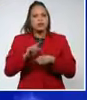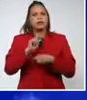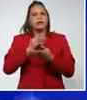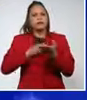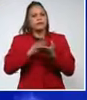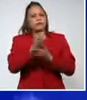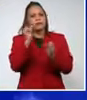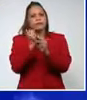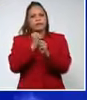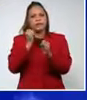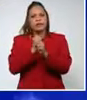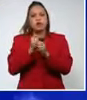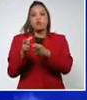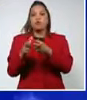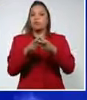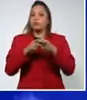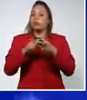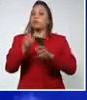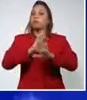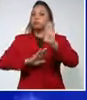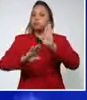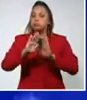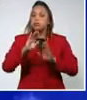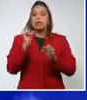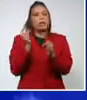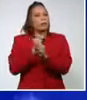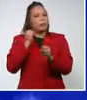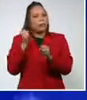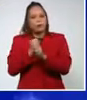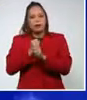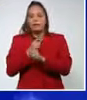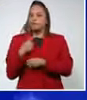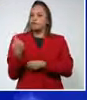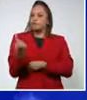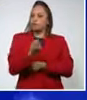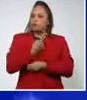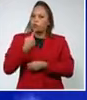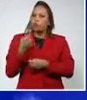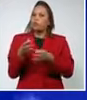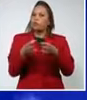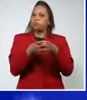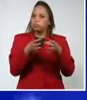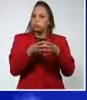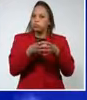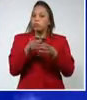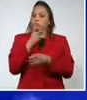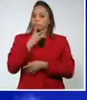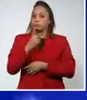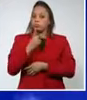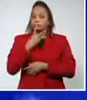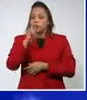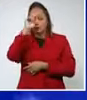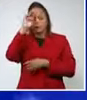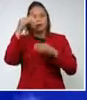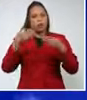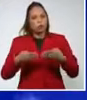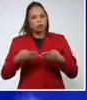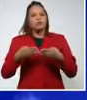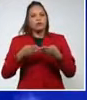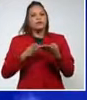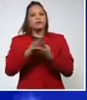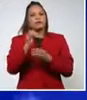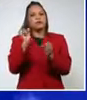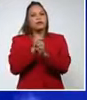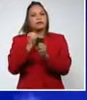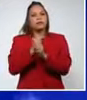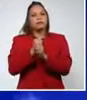su Consejo de Defensa y todo el equipo de los organismos y de salud, ha sabido